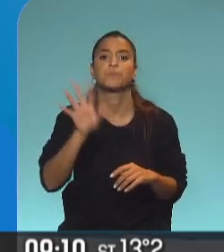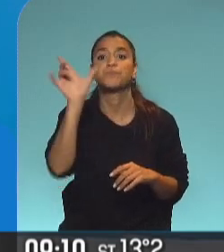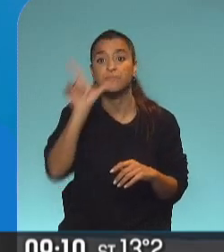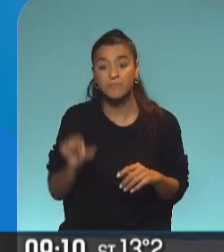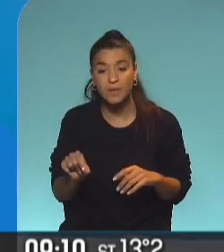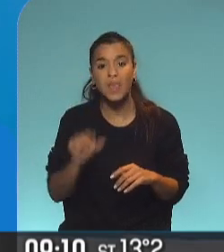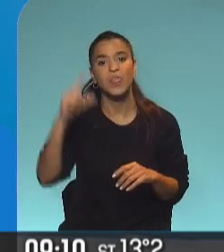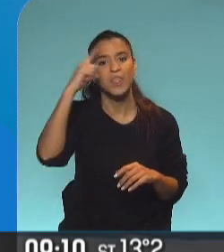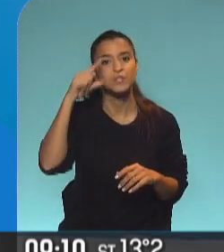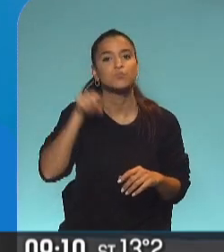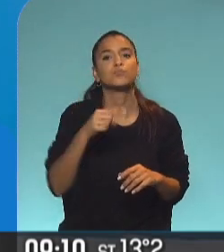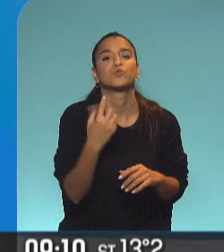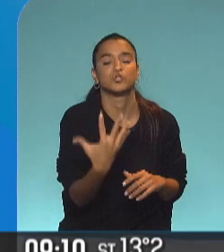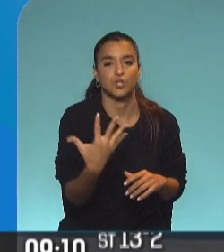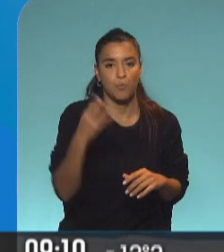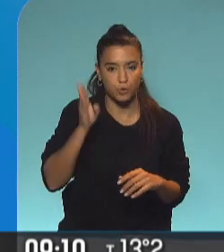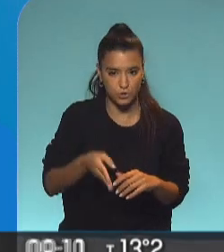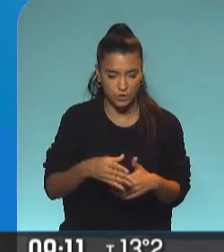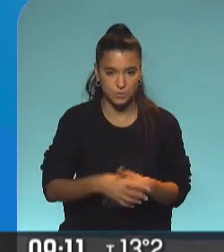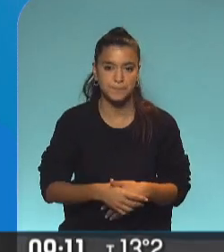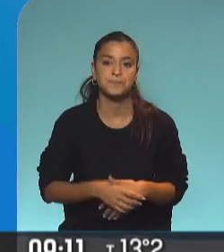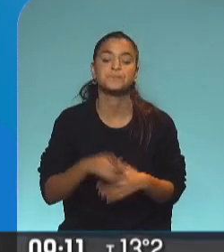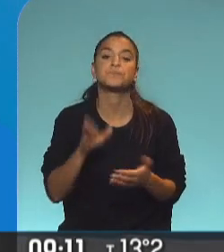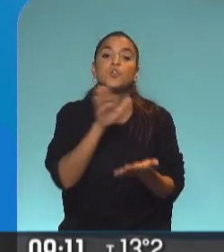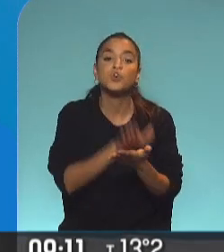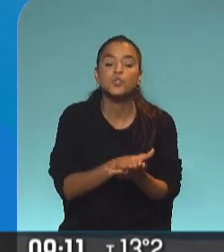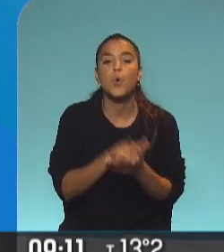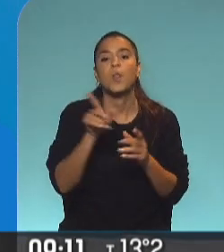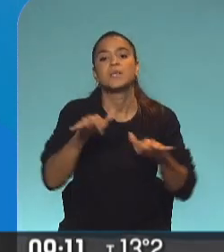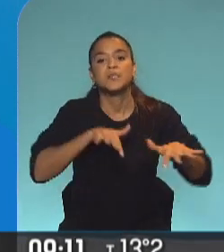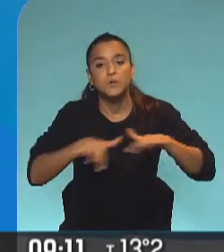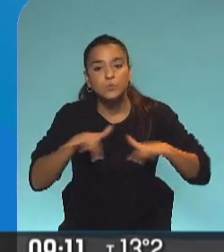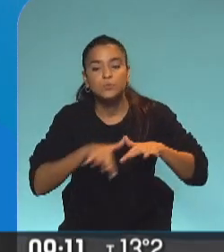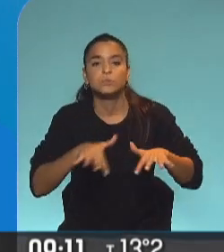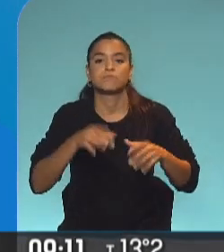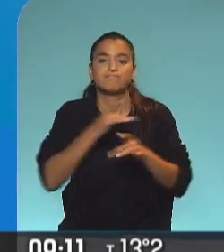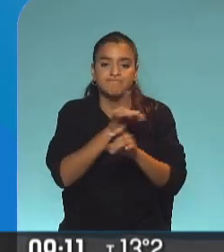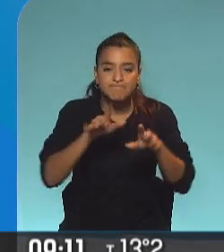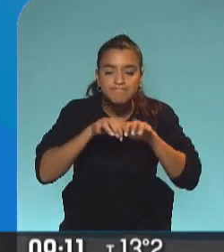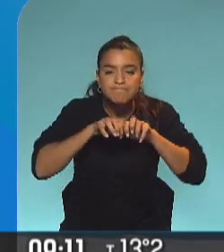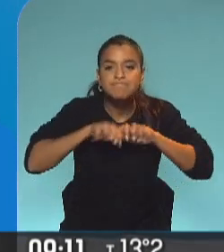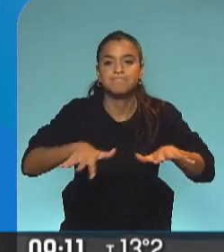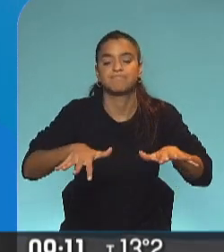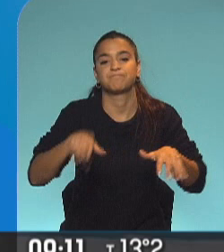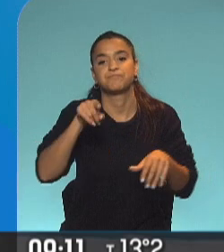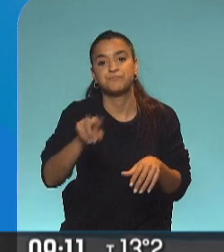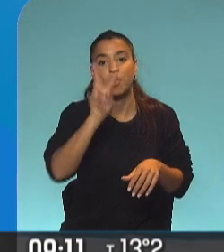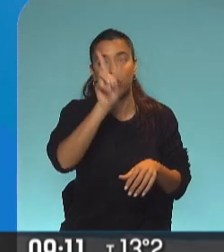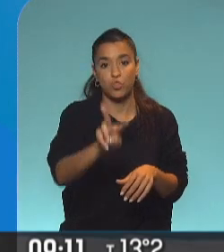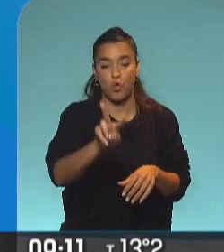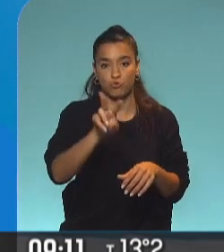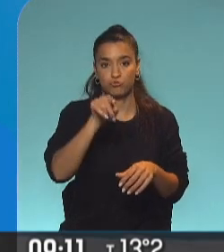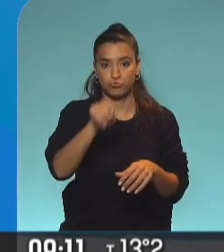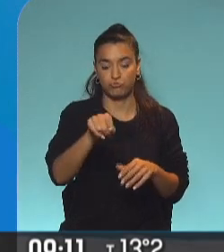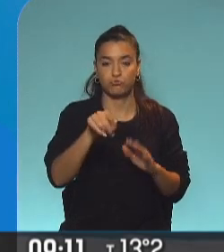país 10.5%. En relación a la situación epidemiológica, seguimos en estas dos